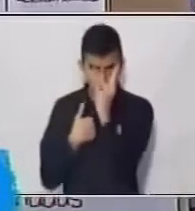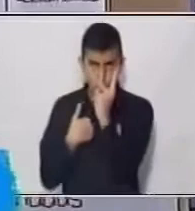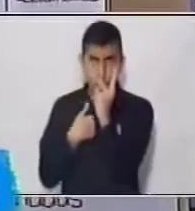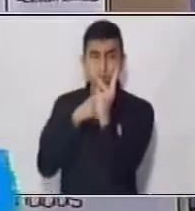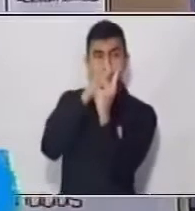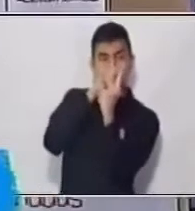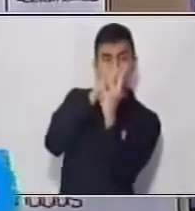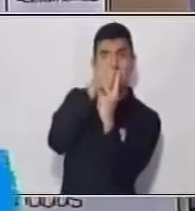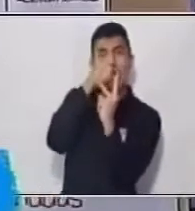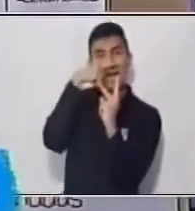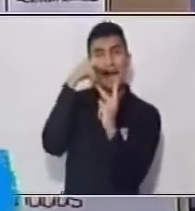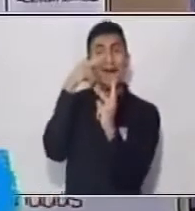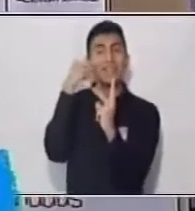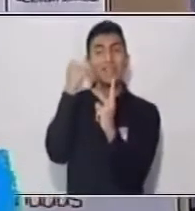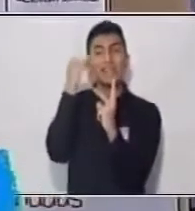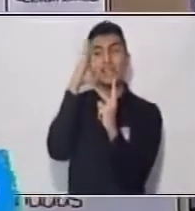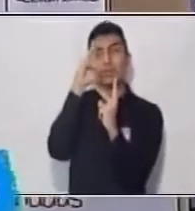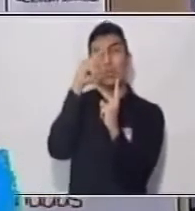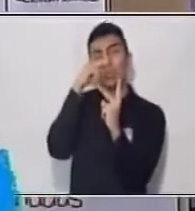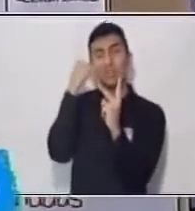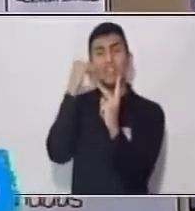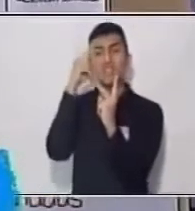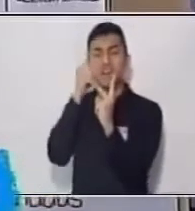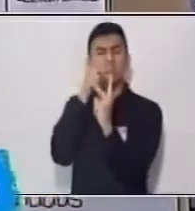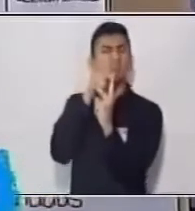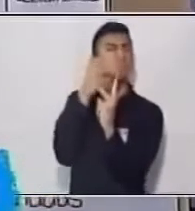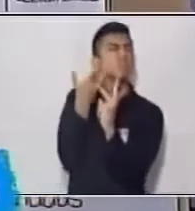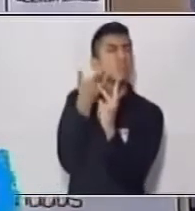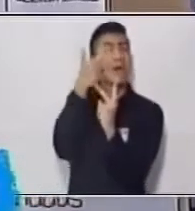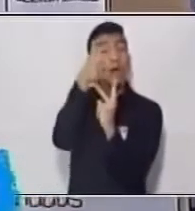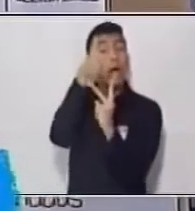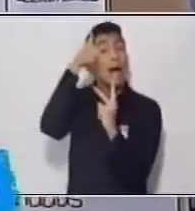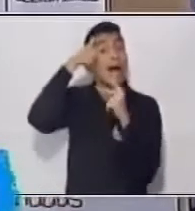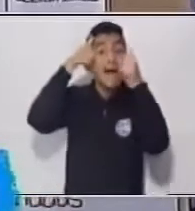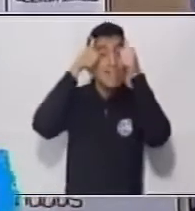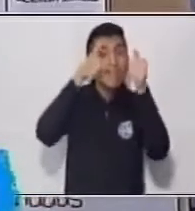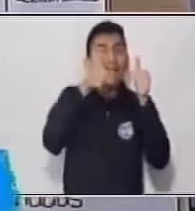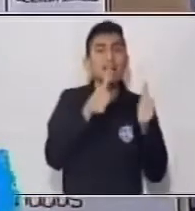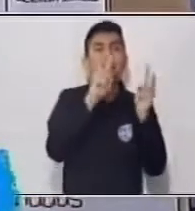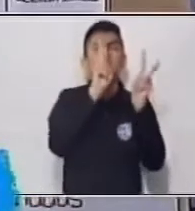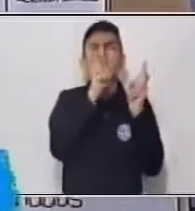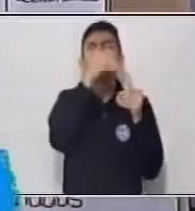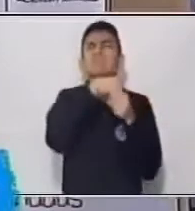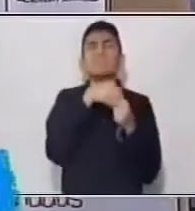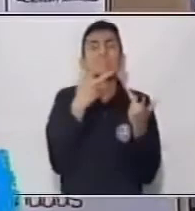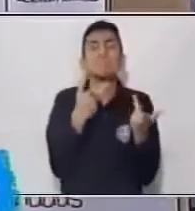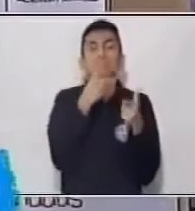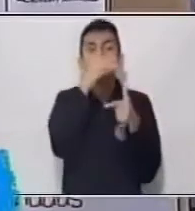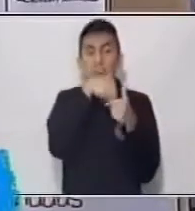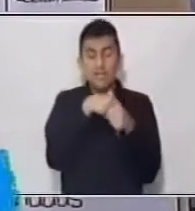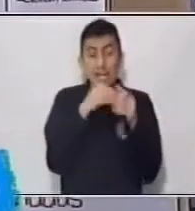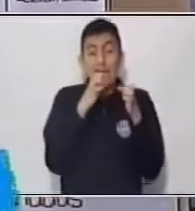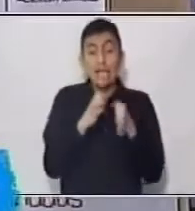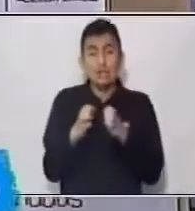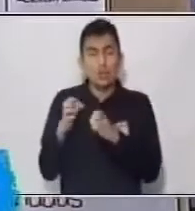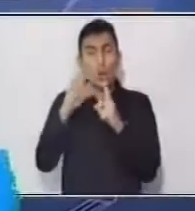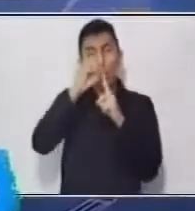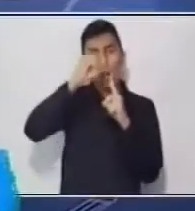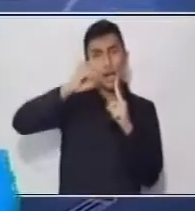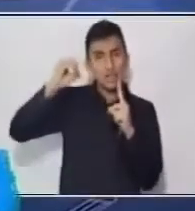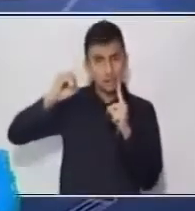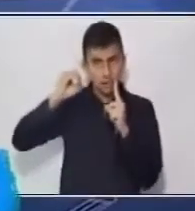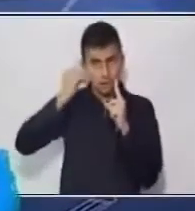la atributiva o copulativa, que es cuando analizamos la estructura de la